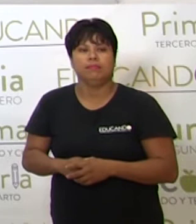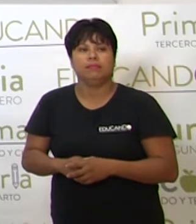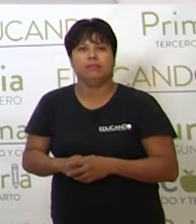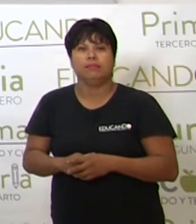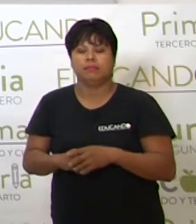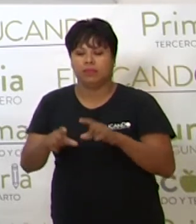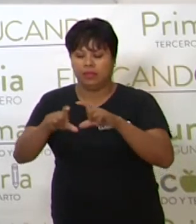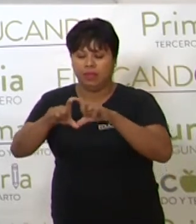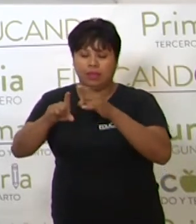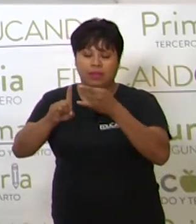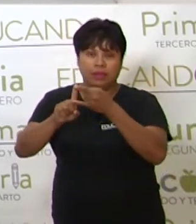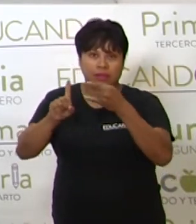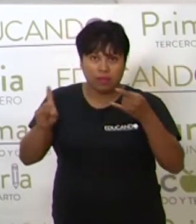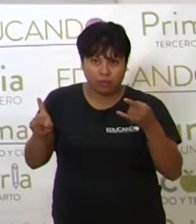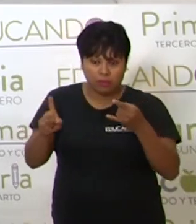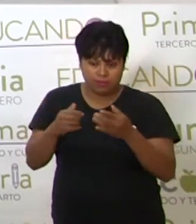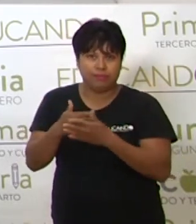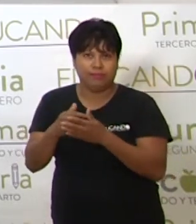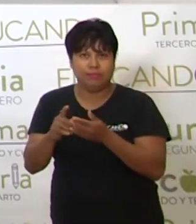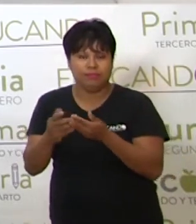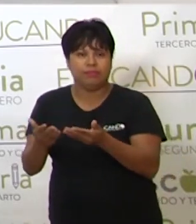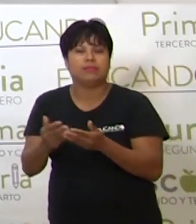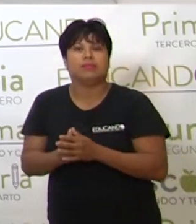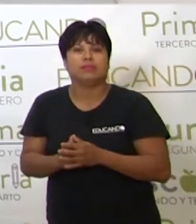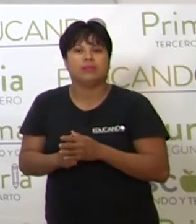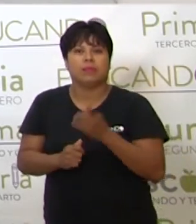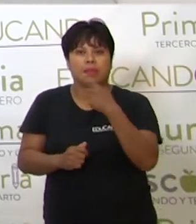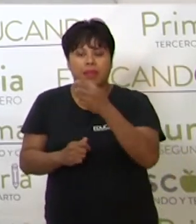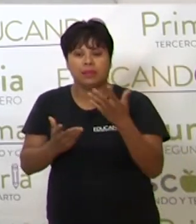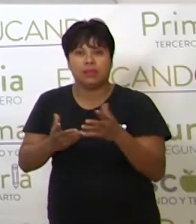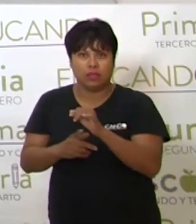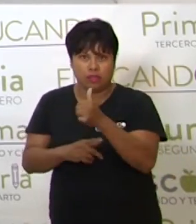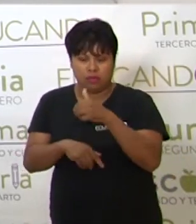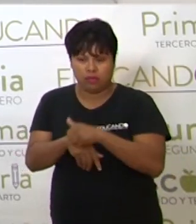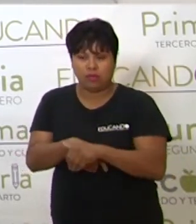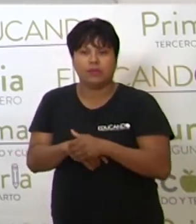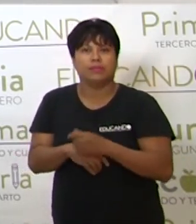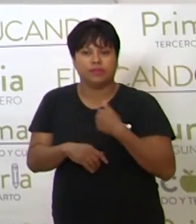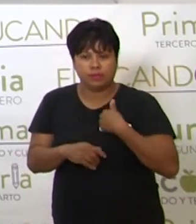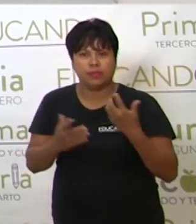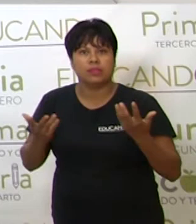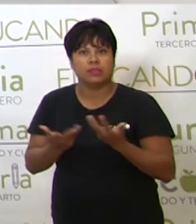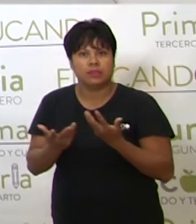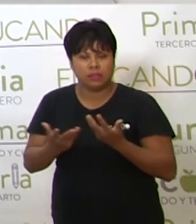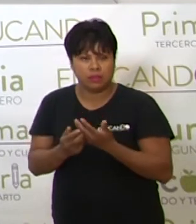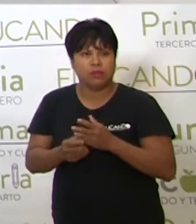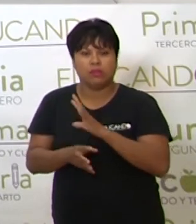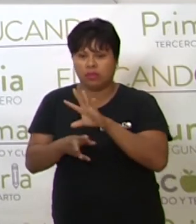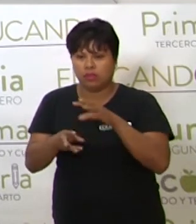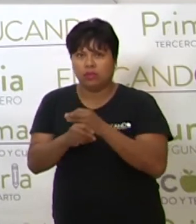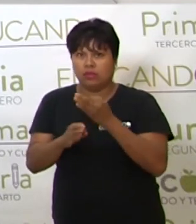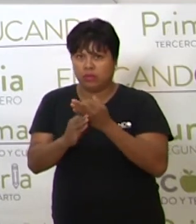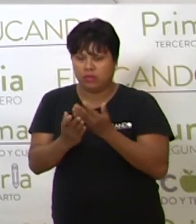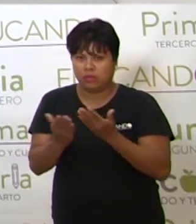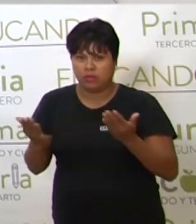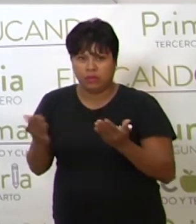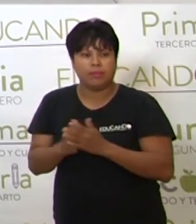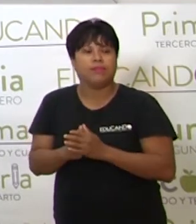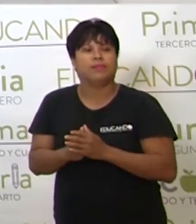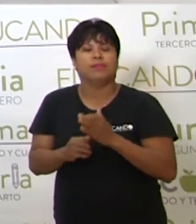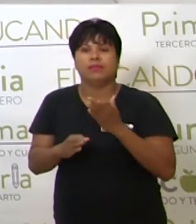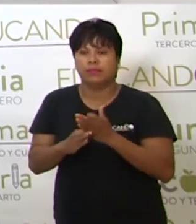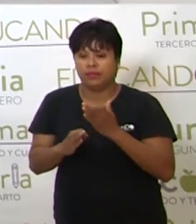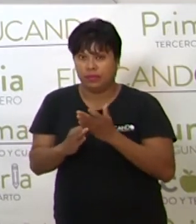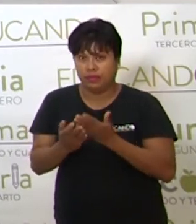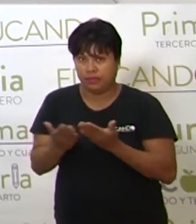rectángulo ahí la siguiente figura para representar la otra fracción estoy representando a las fracciones ahorita ahorita los vamos a